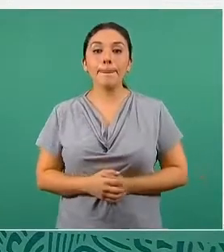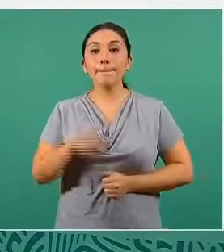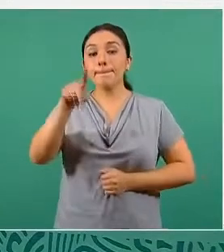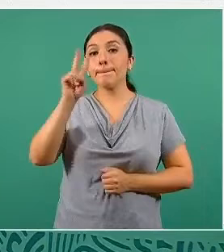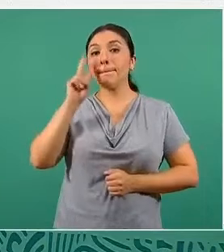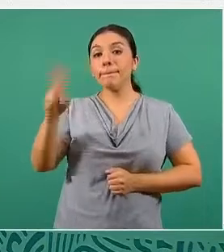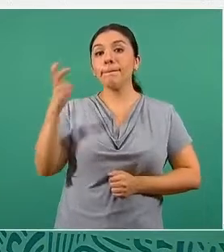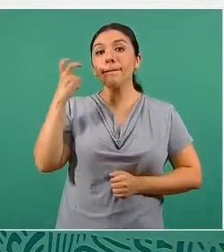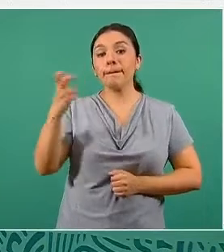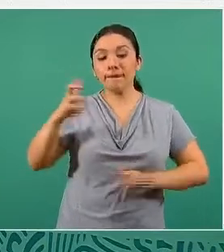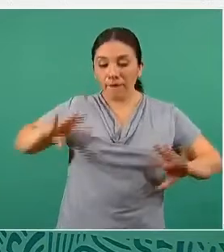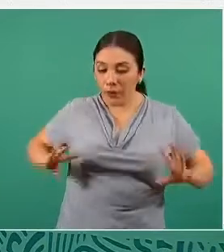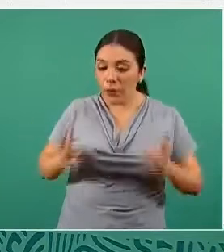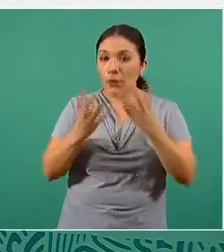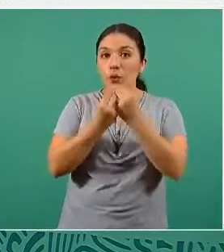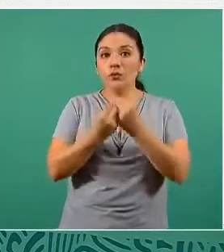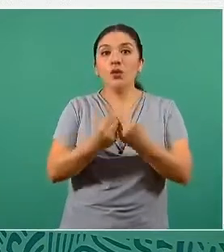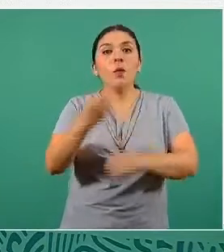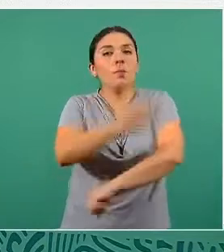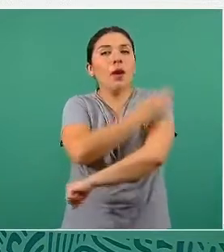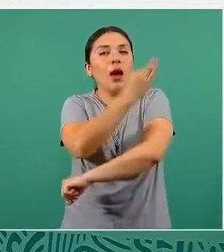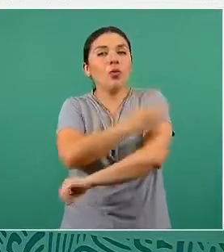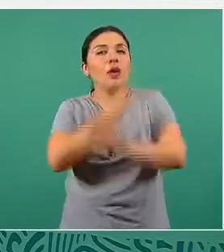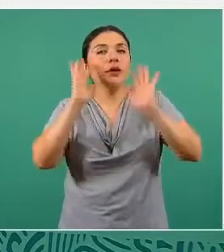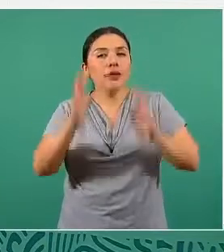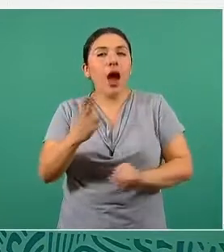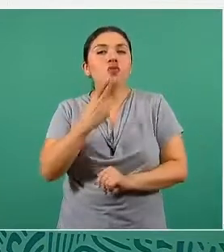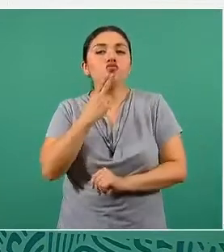Aquí tenemos lo acumulado de dosis utilizadas,